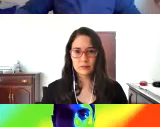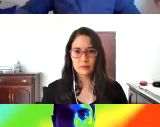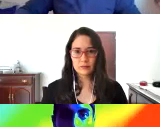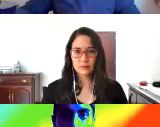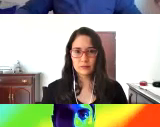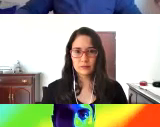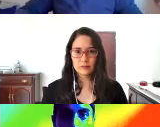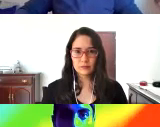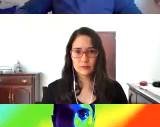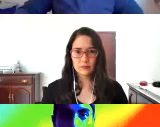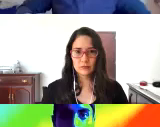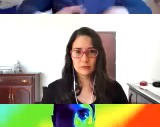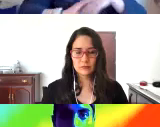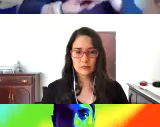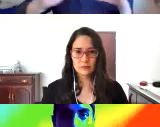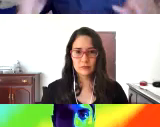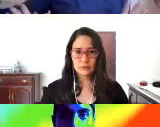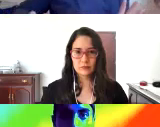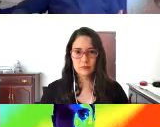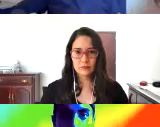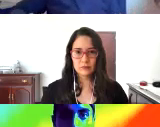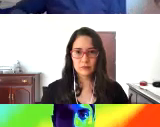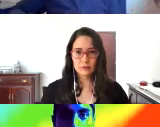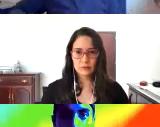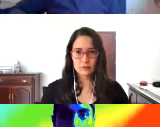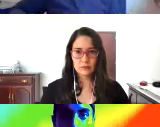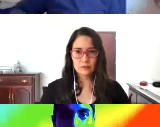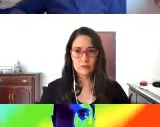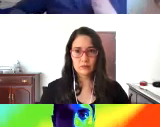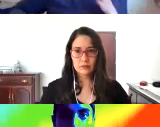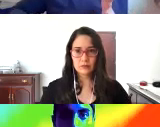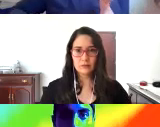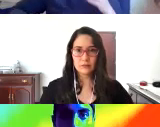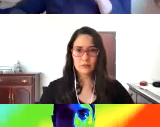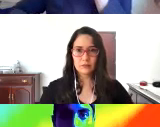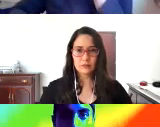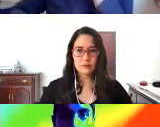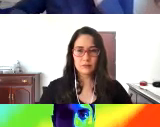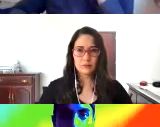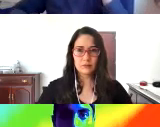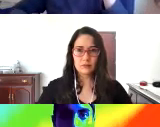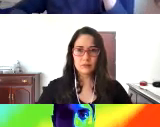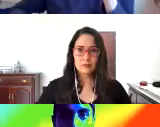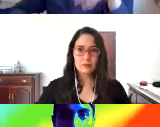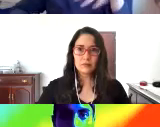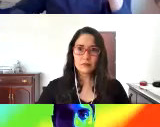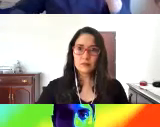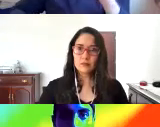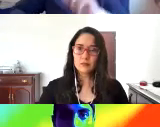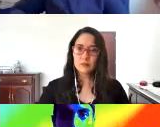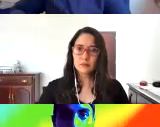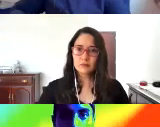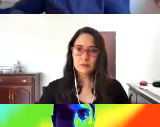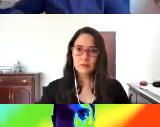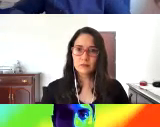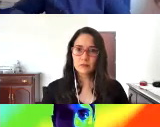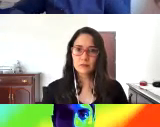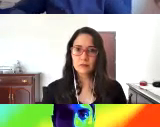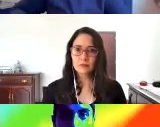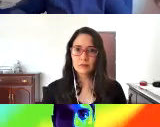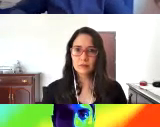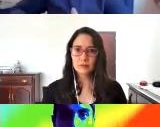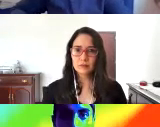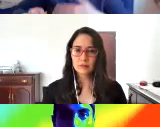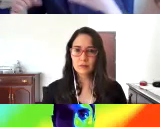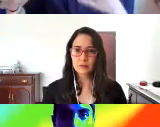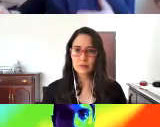Entonces, bajo la idea de que hay un amplio espectro de propuestas técnicas, lo que les voy a mostrar solo es algunos de los ejemplos que se están haciendo en algunos de los lagos, pero